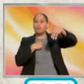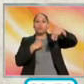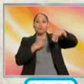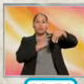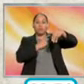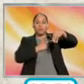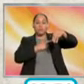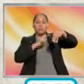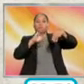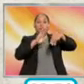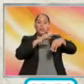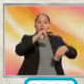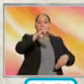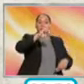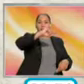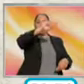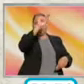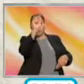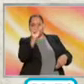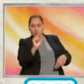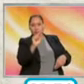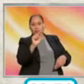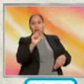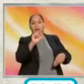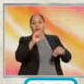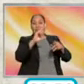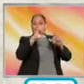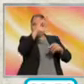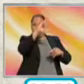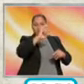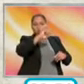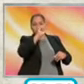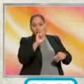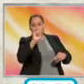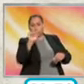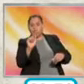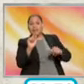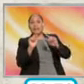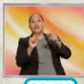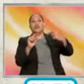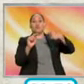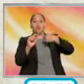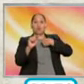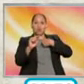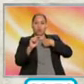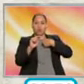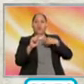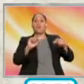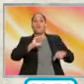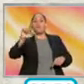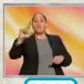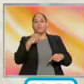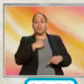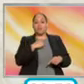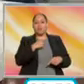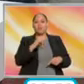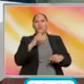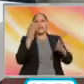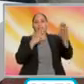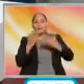curva que hace para formar una M es más grande que el resto y eso habla de mi yo. Entonces yo soy la que necesita ser grande y triunfar y